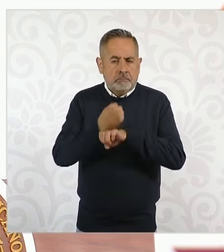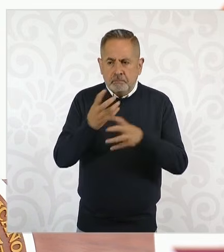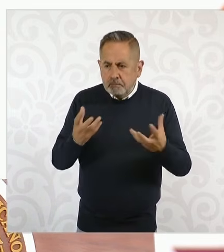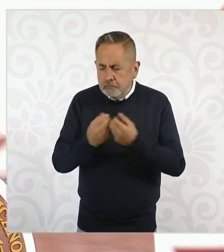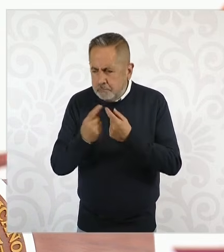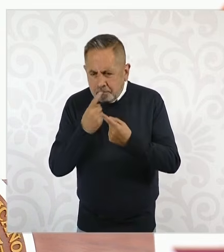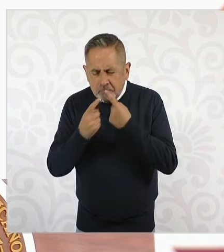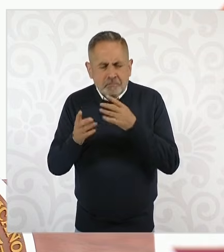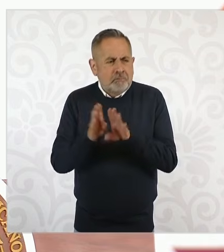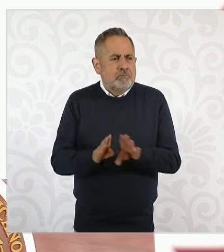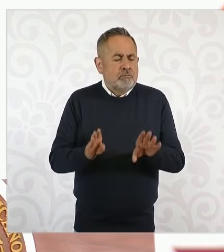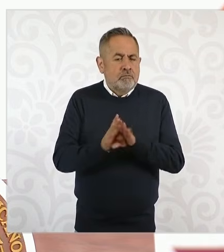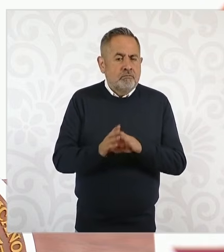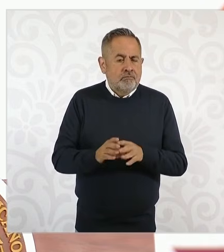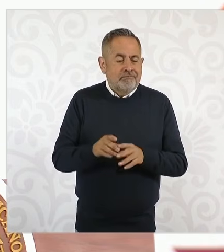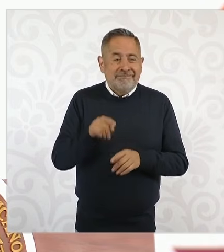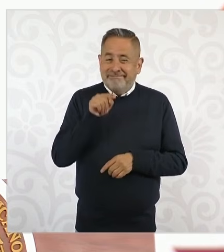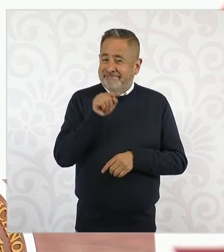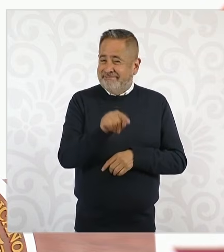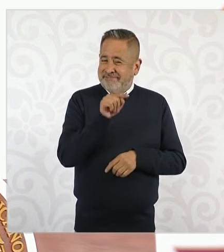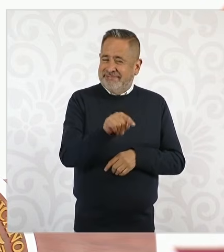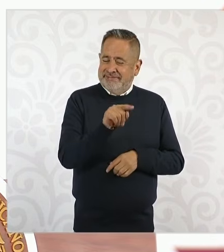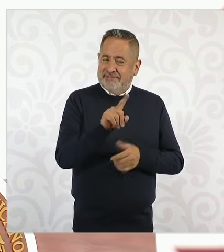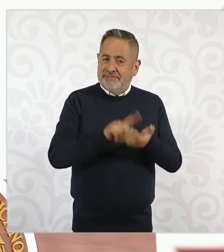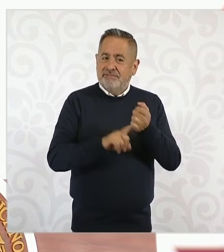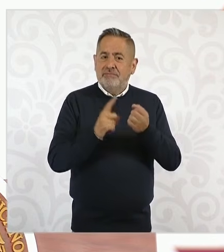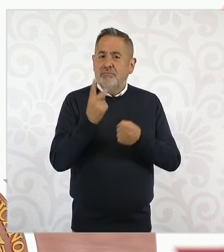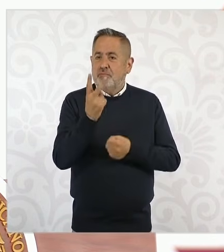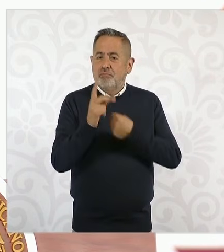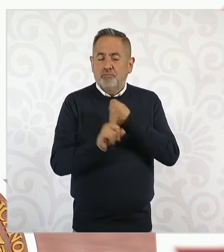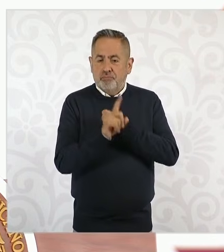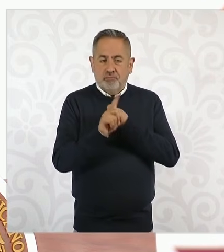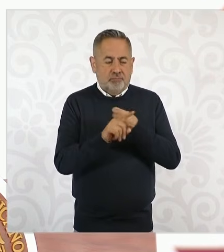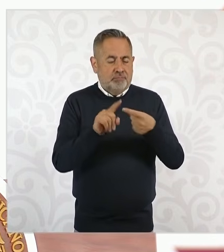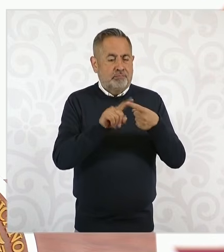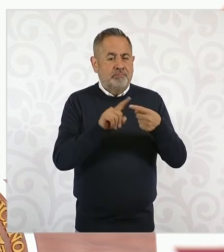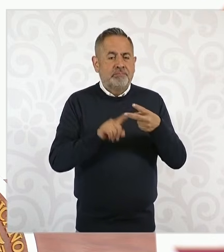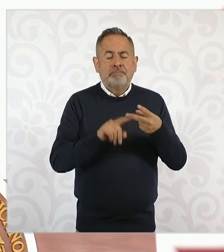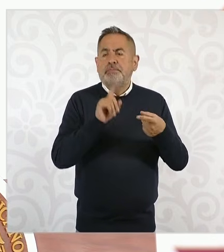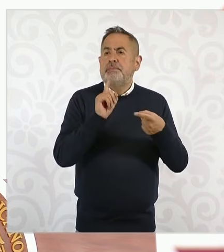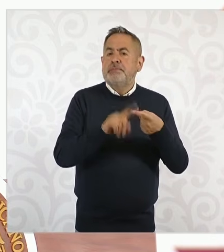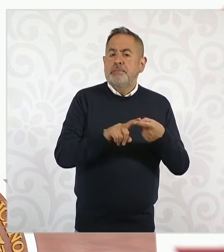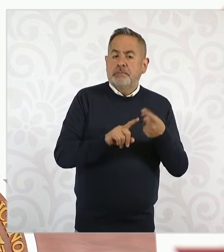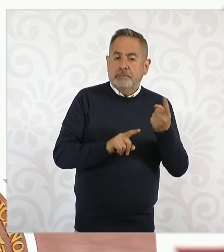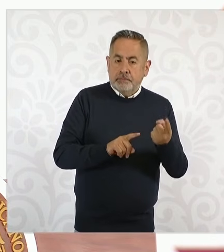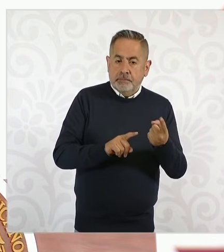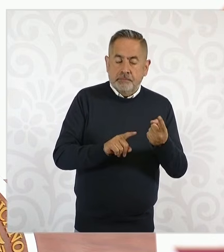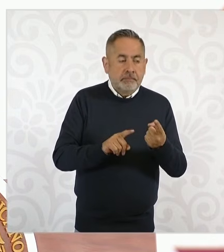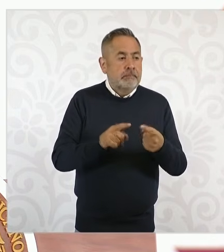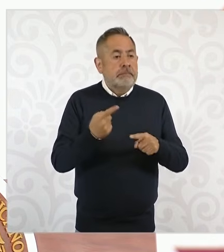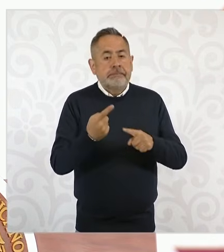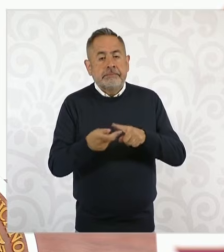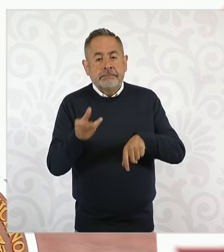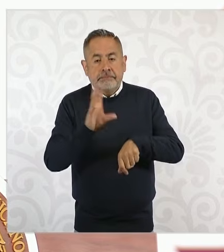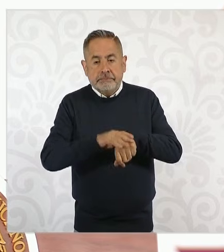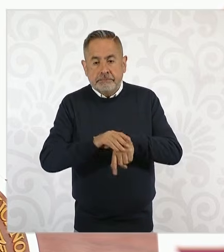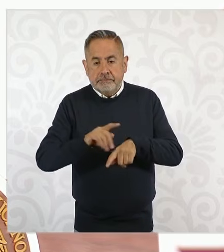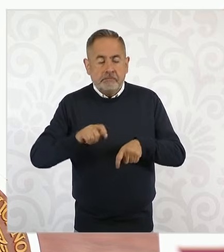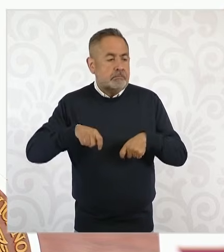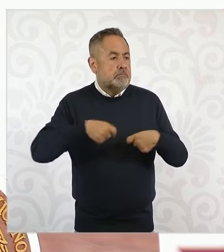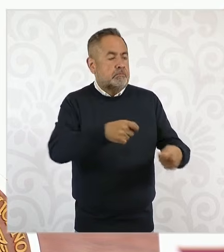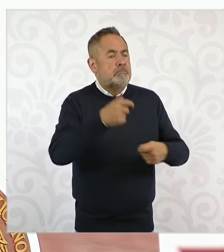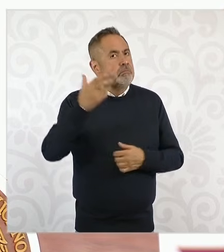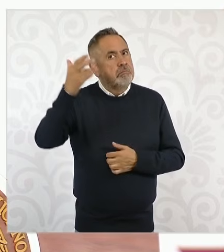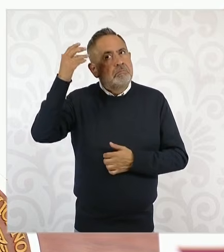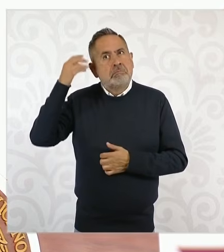una salida. Se tienen que resolver dos cuestiones. Se tiene que resolver la cuestión de la concesión que se realizó en su momento,